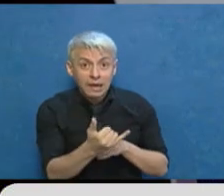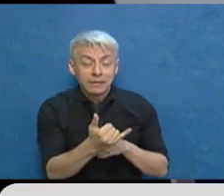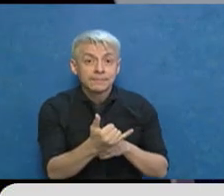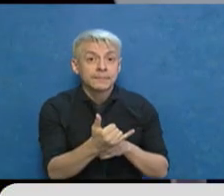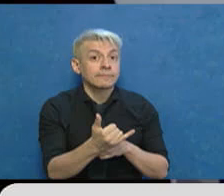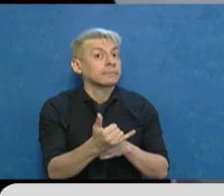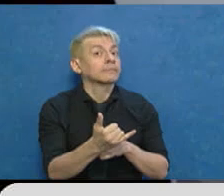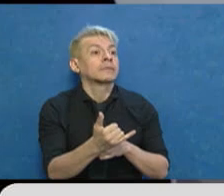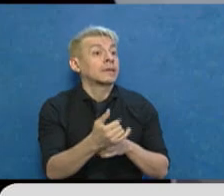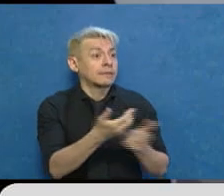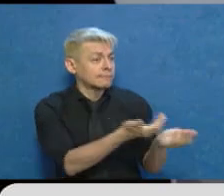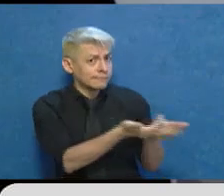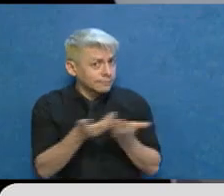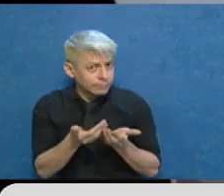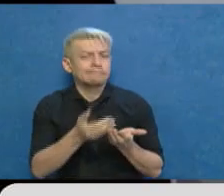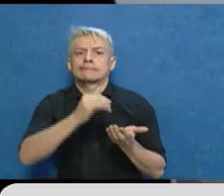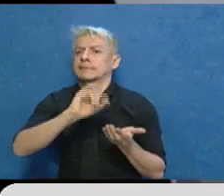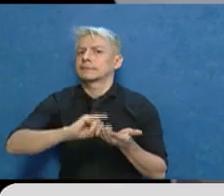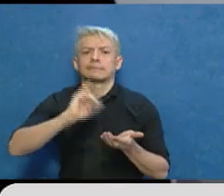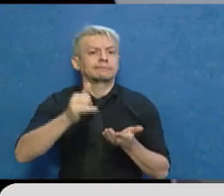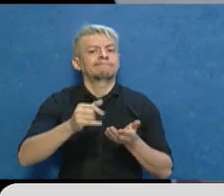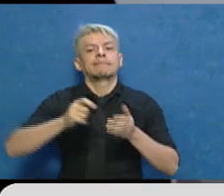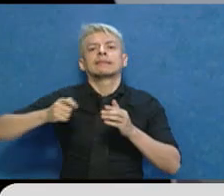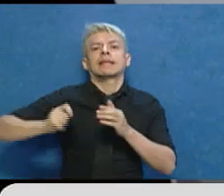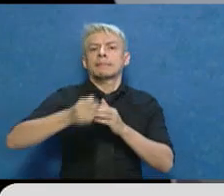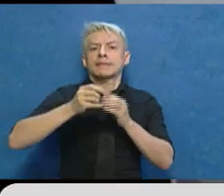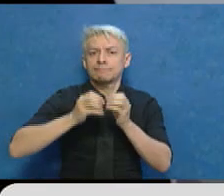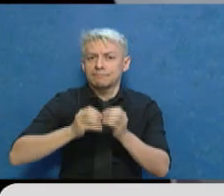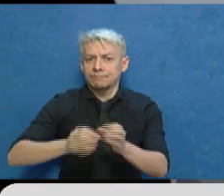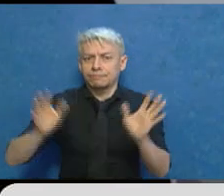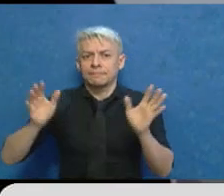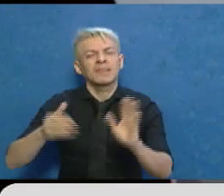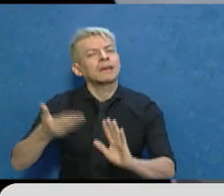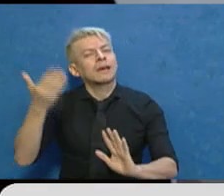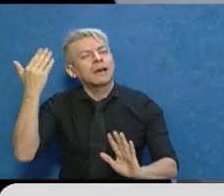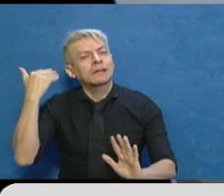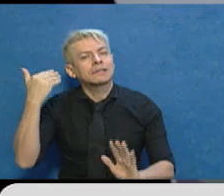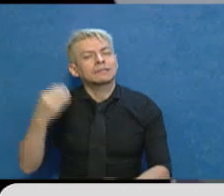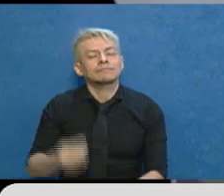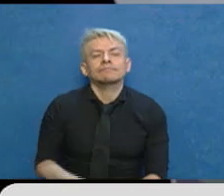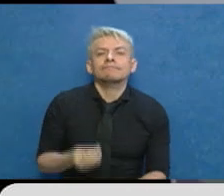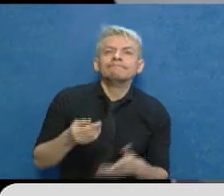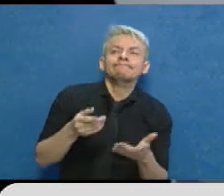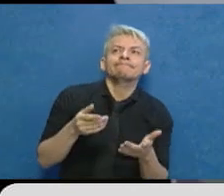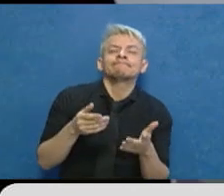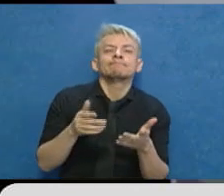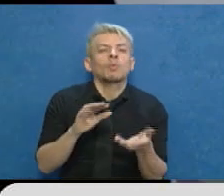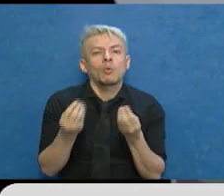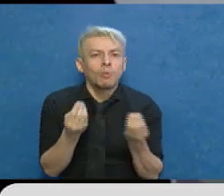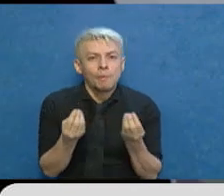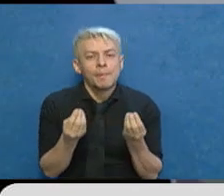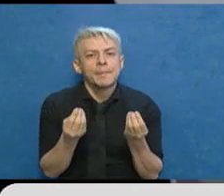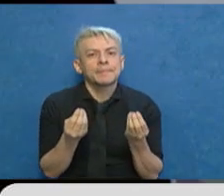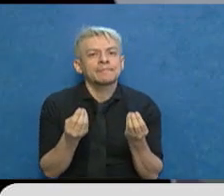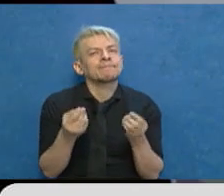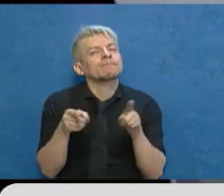instante en que son recibidas, porque antes estábamos haciendo algo parecido con